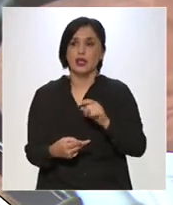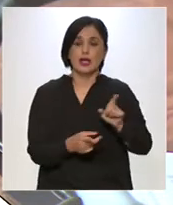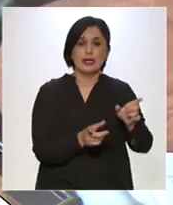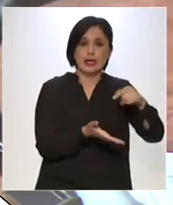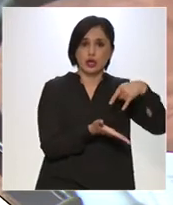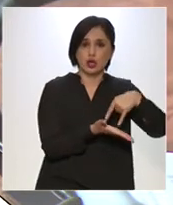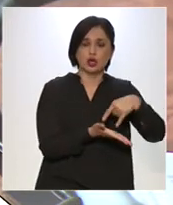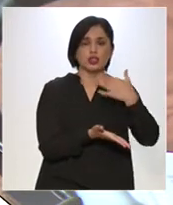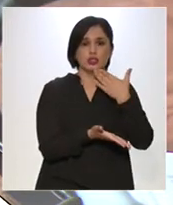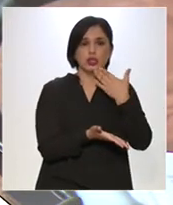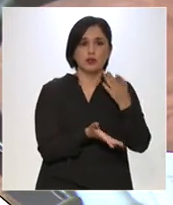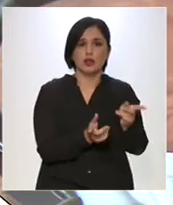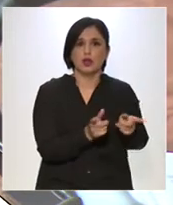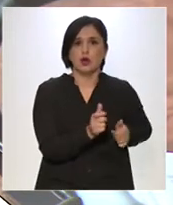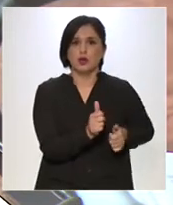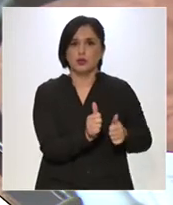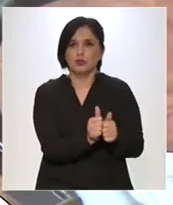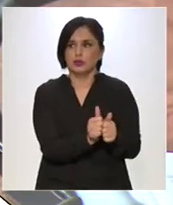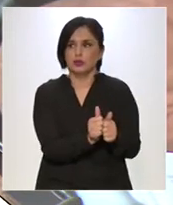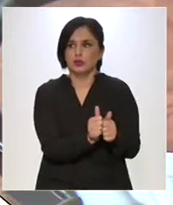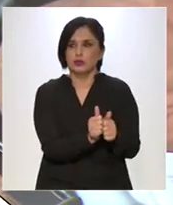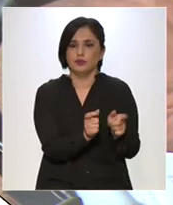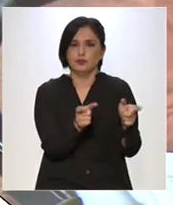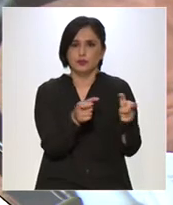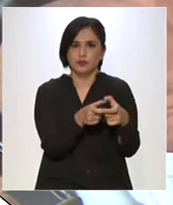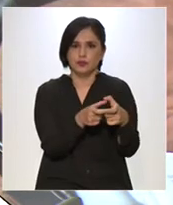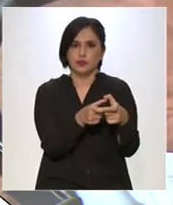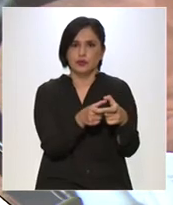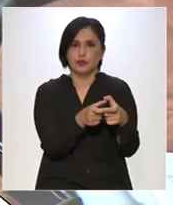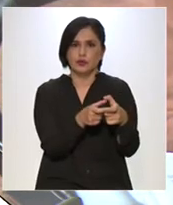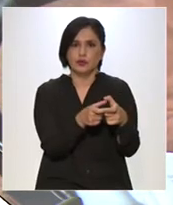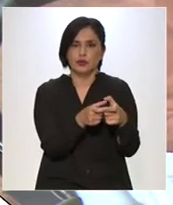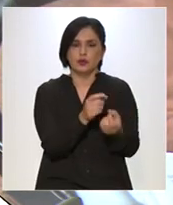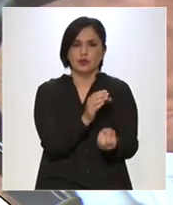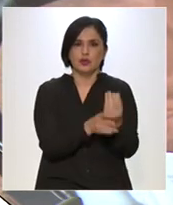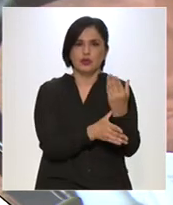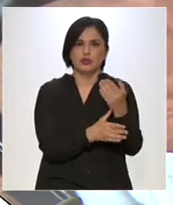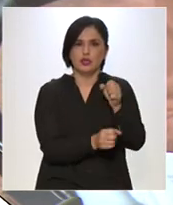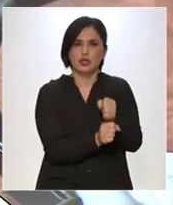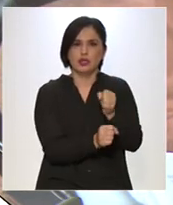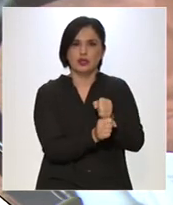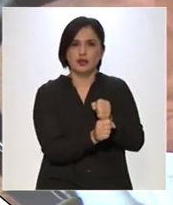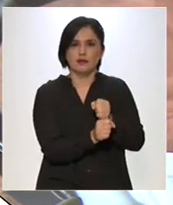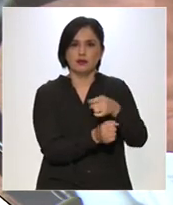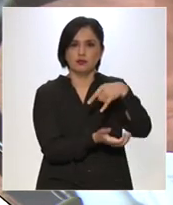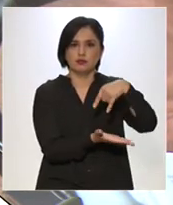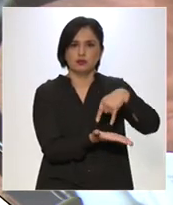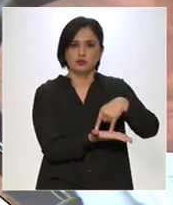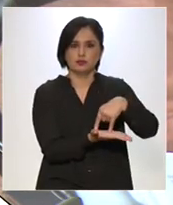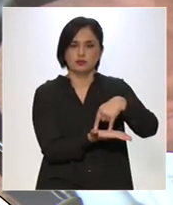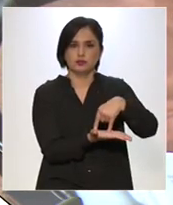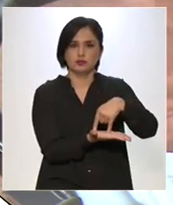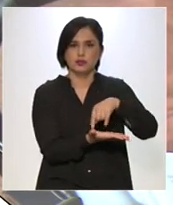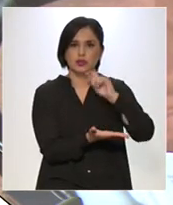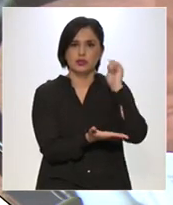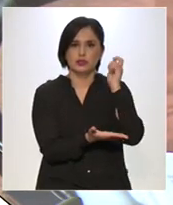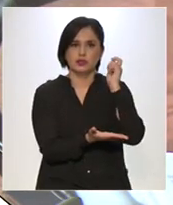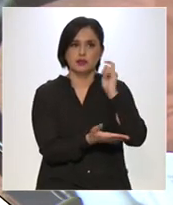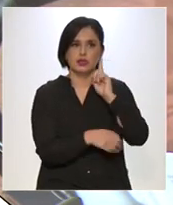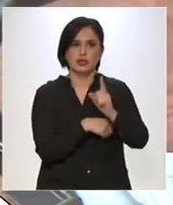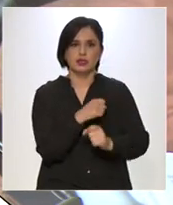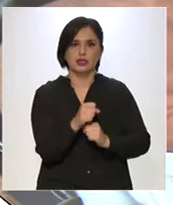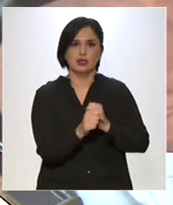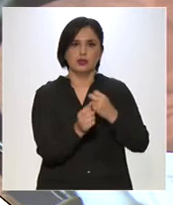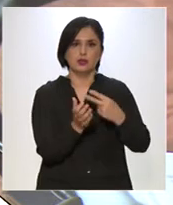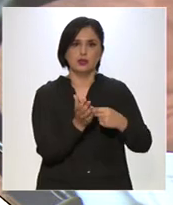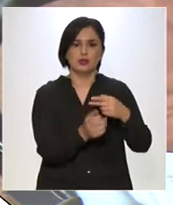tenido comisiones asesoras, por ejemplo, el Consejo de Modernización de la Labor Legislativa, creada en septiembre del año